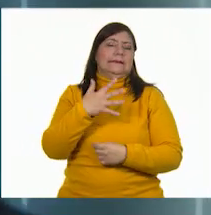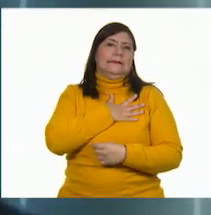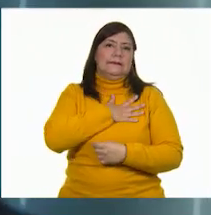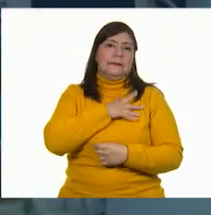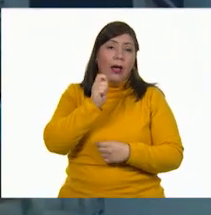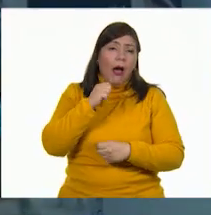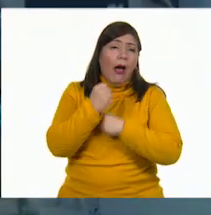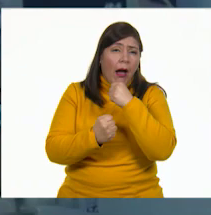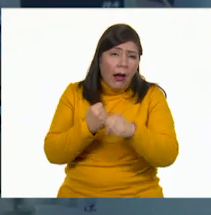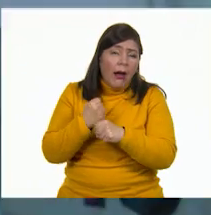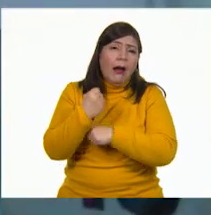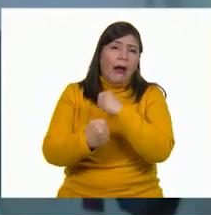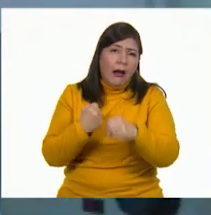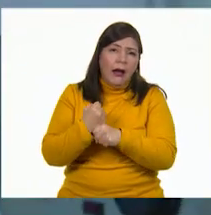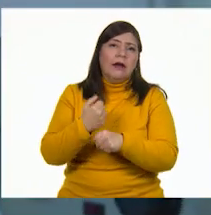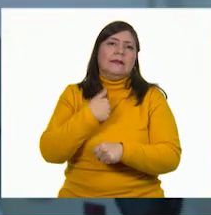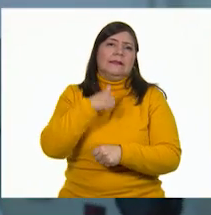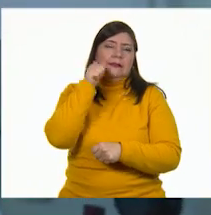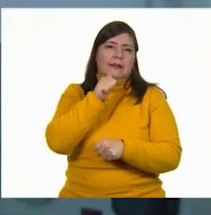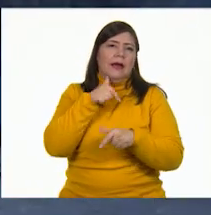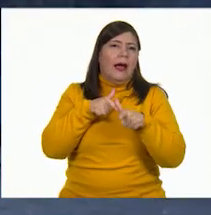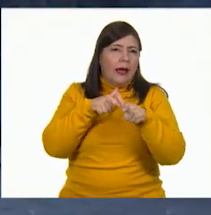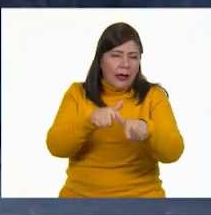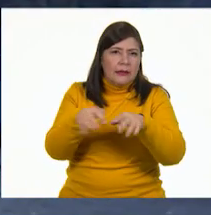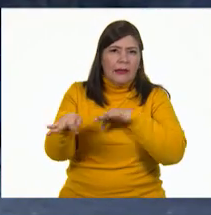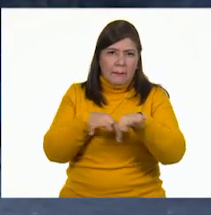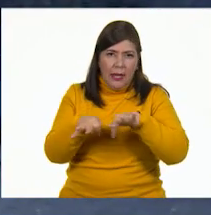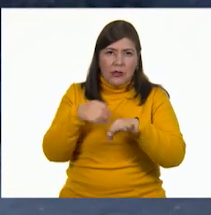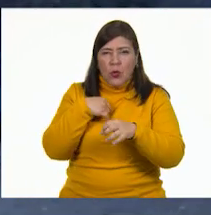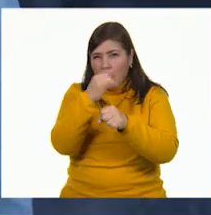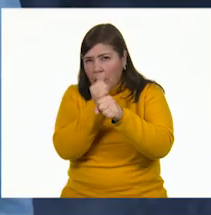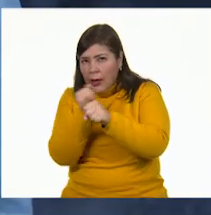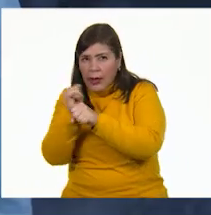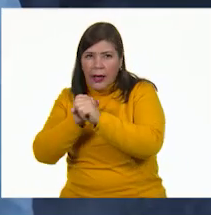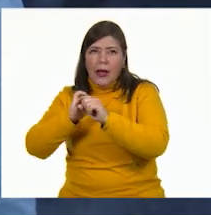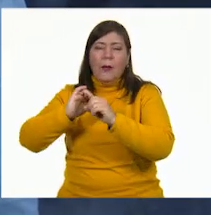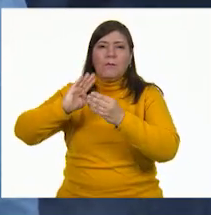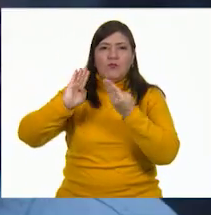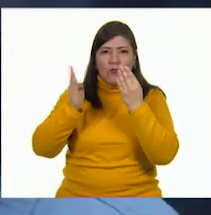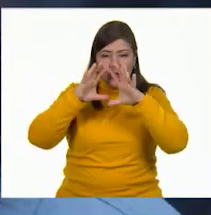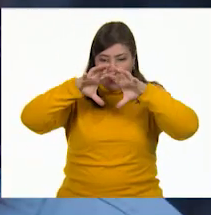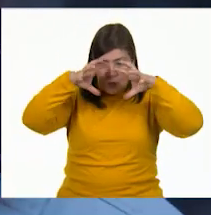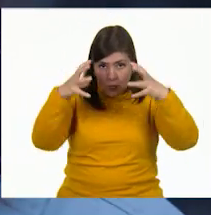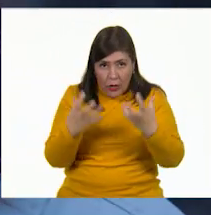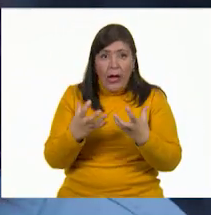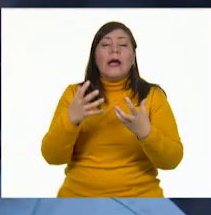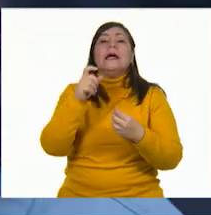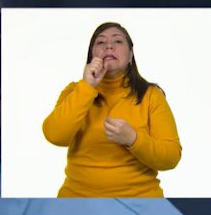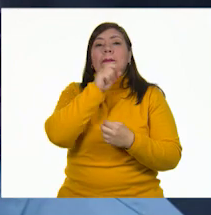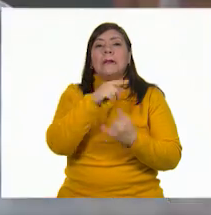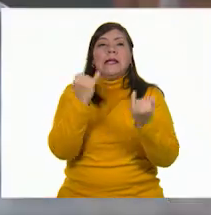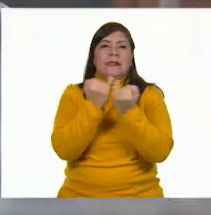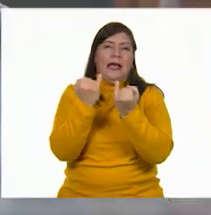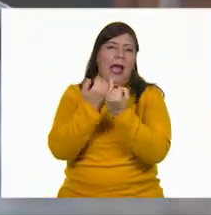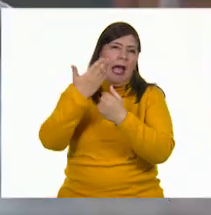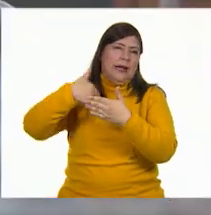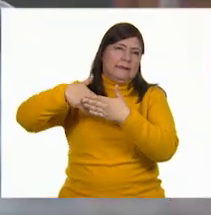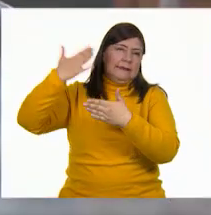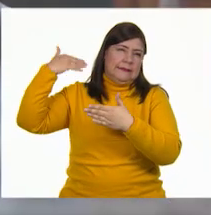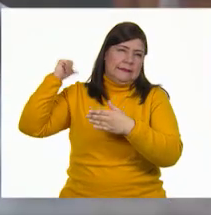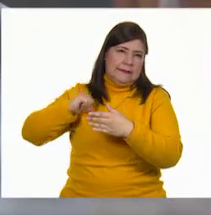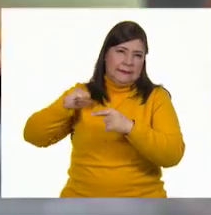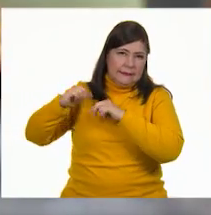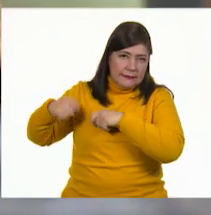sigo trabajando en lo que más me apasiona. Investigo nuestro planeta y a nuestros antepasados. Explota